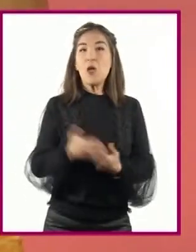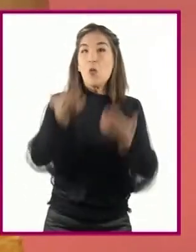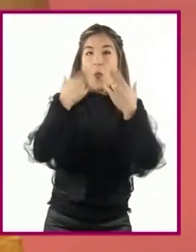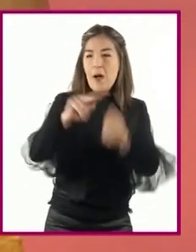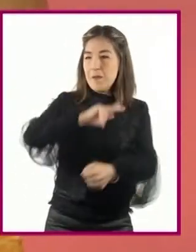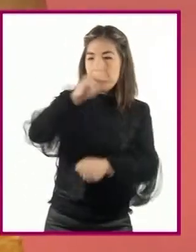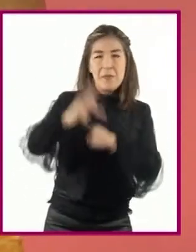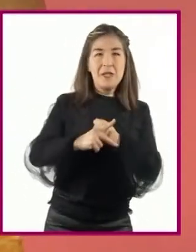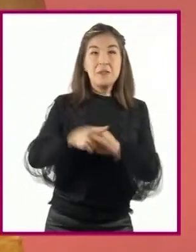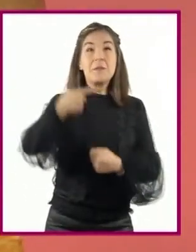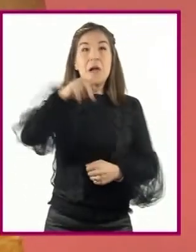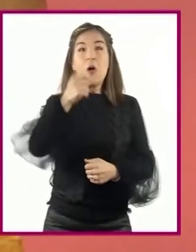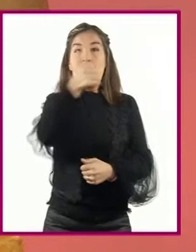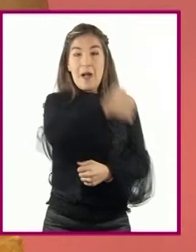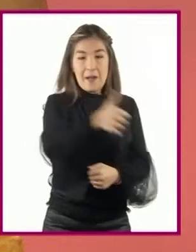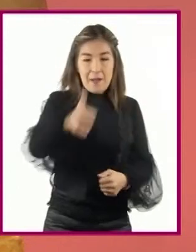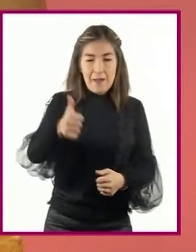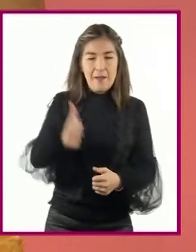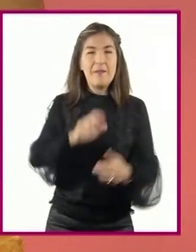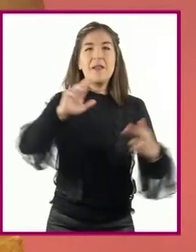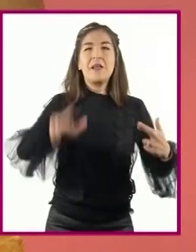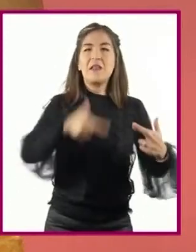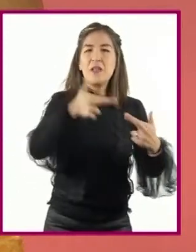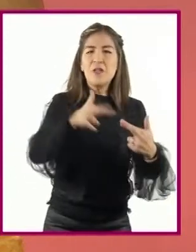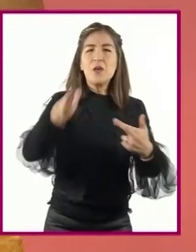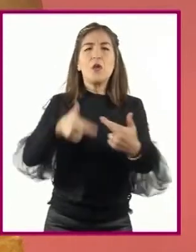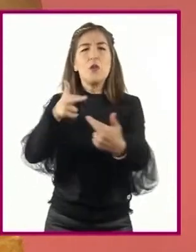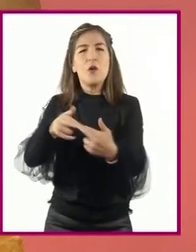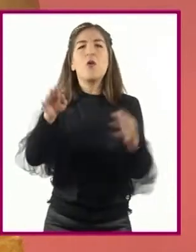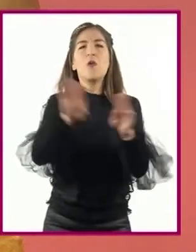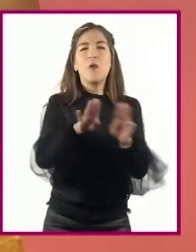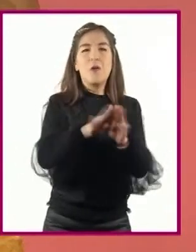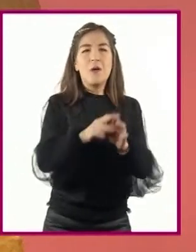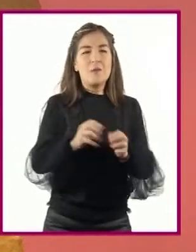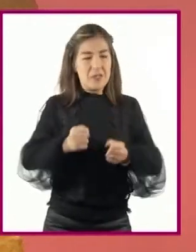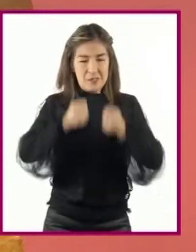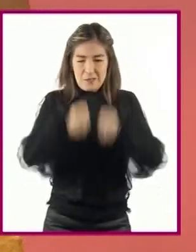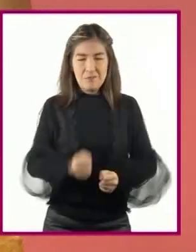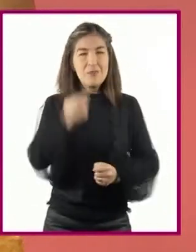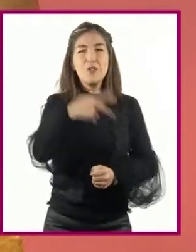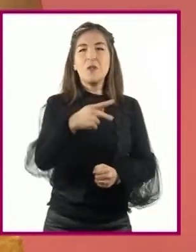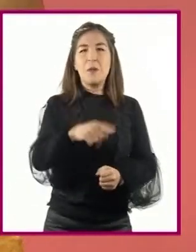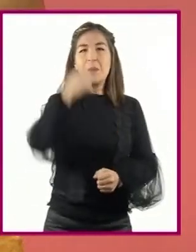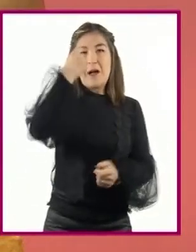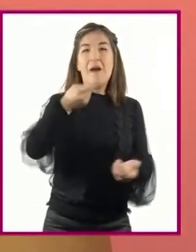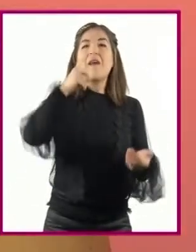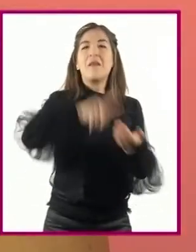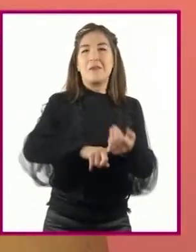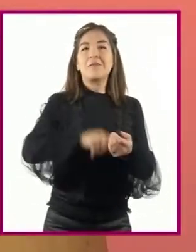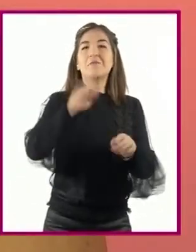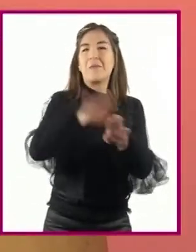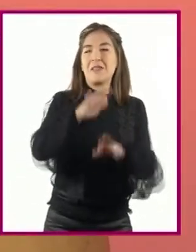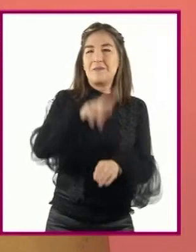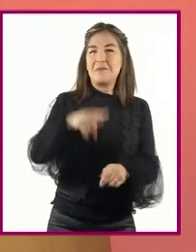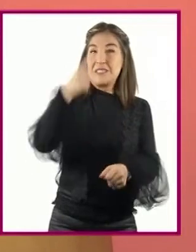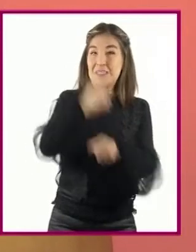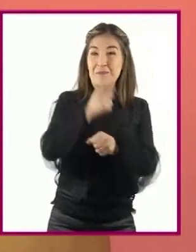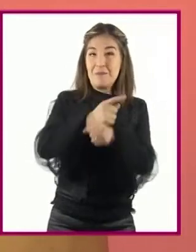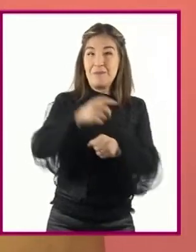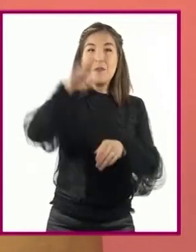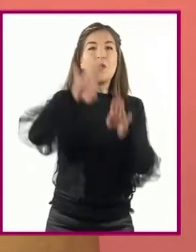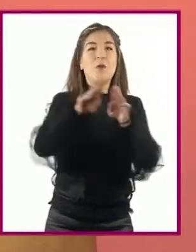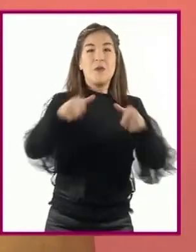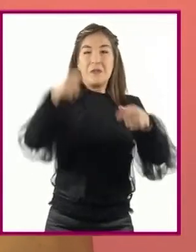países, pero cada región mantenía un sistema en cuya parte superior se encontraba el rey, quien era